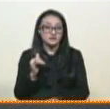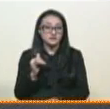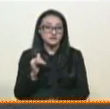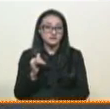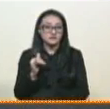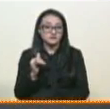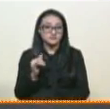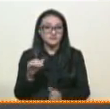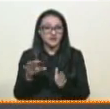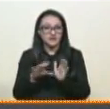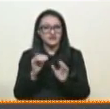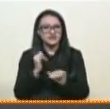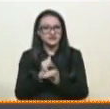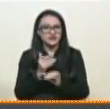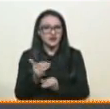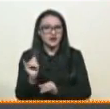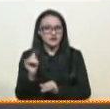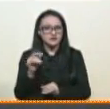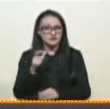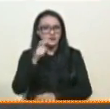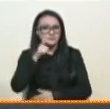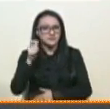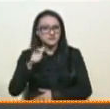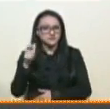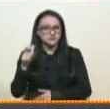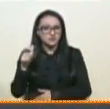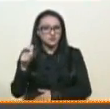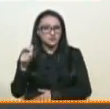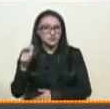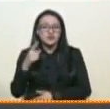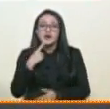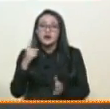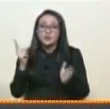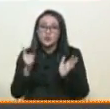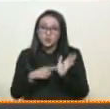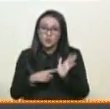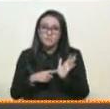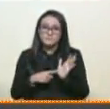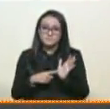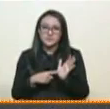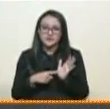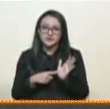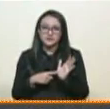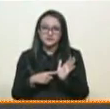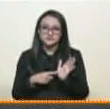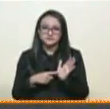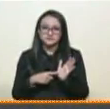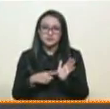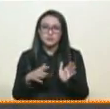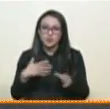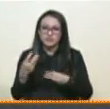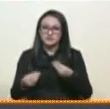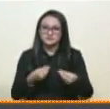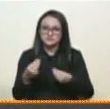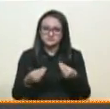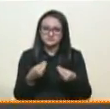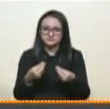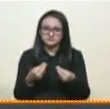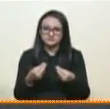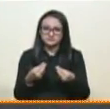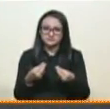está en la página web del Consejo para que aquellas personas que sí cumplen con alguna de las condiciones de excepción puedan exceptuarse para